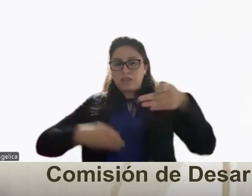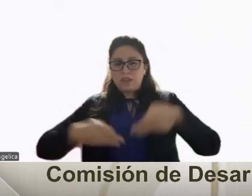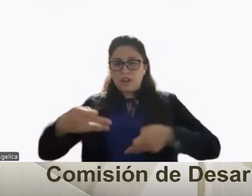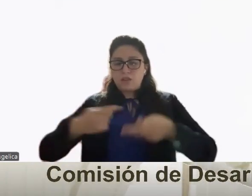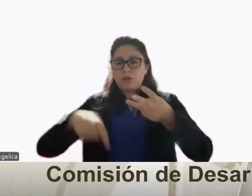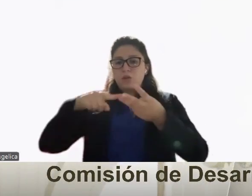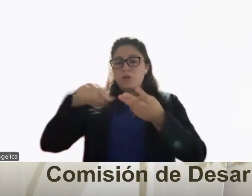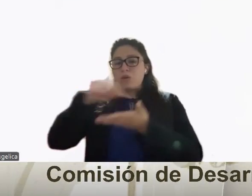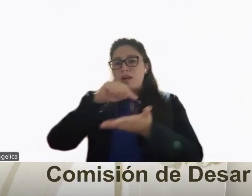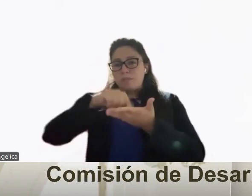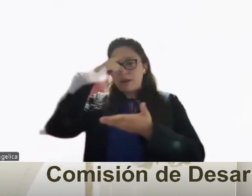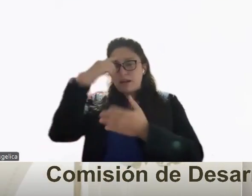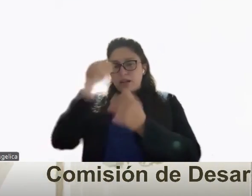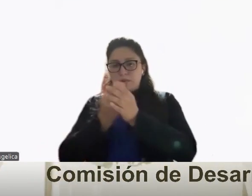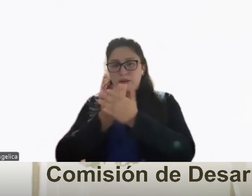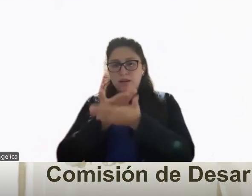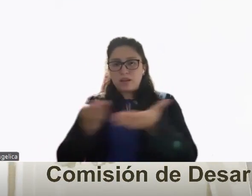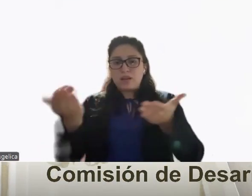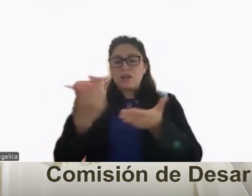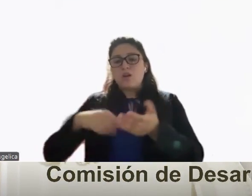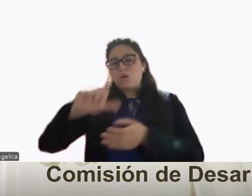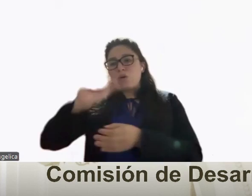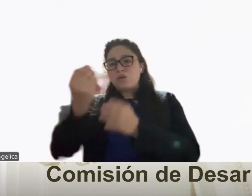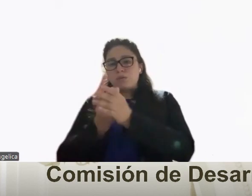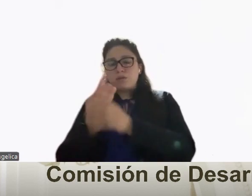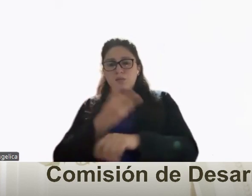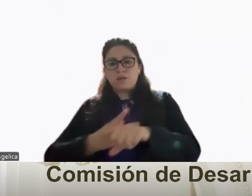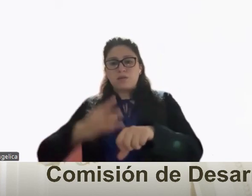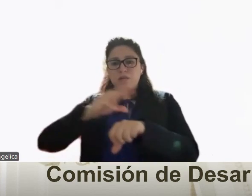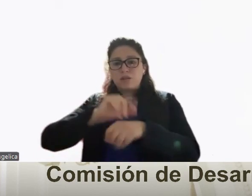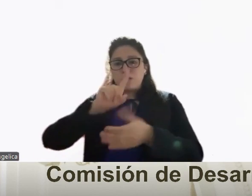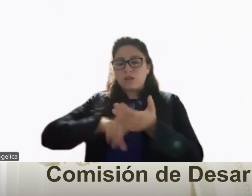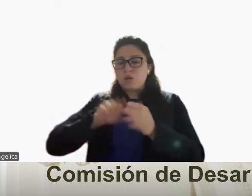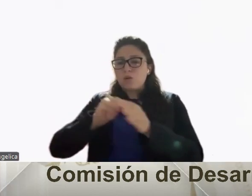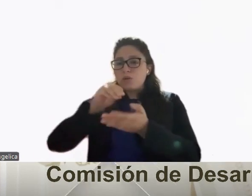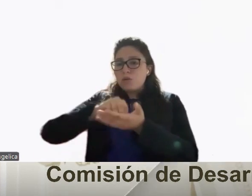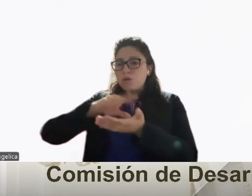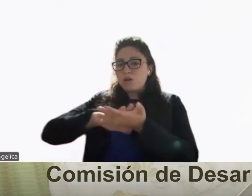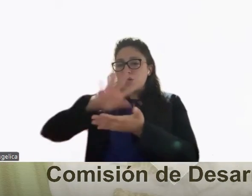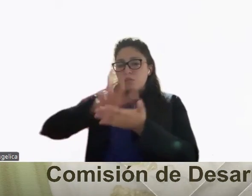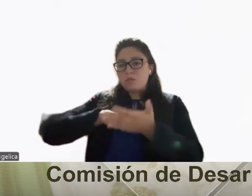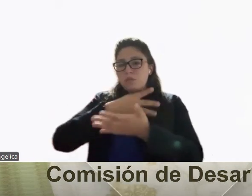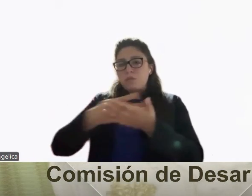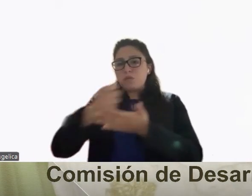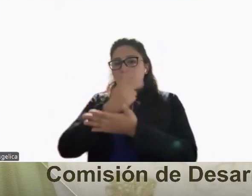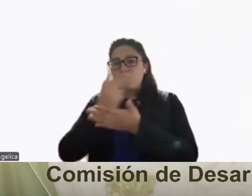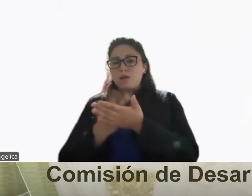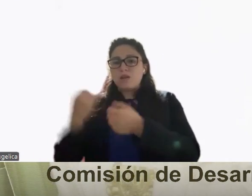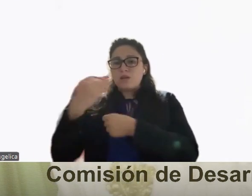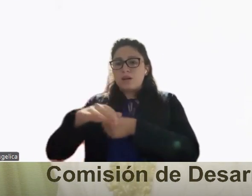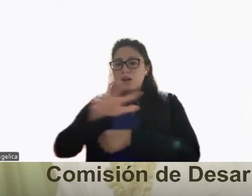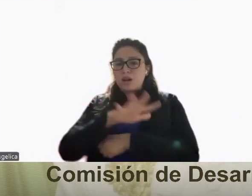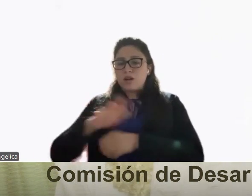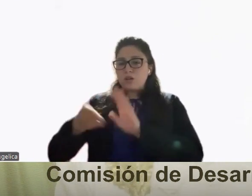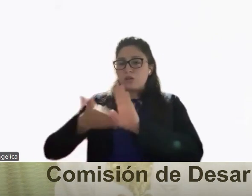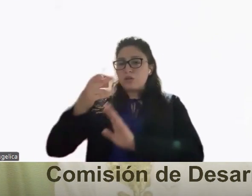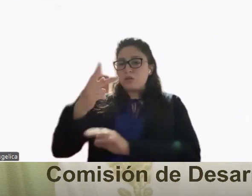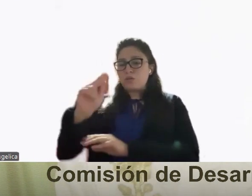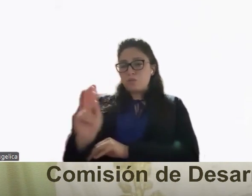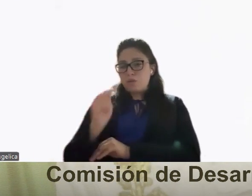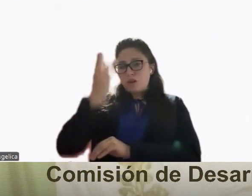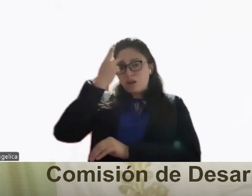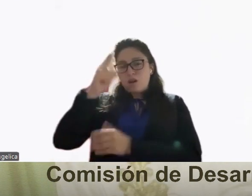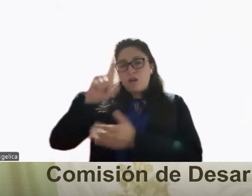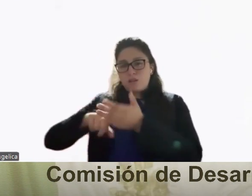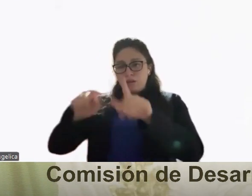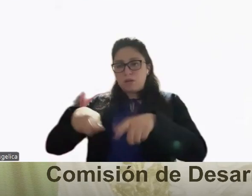capacitación, además de los usos de suelo permitidos en la tabla de usos de suelo del Programa Parcial de Desarrollo Urbano Polanco, se encuentran permitidos para